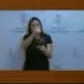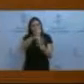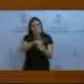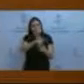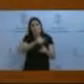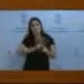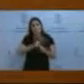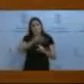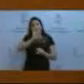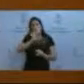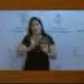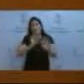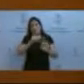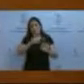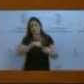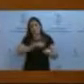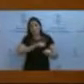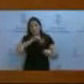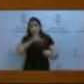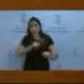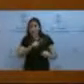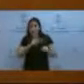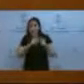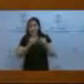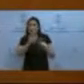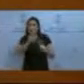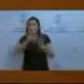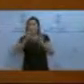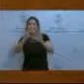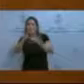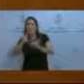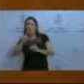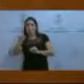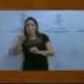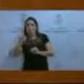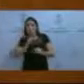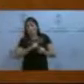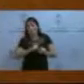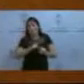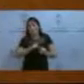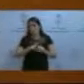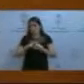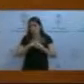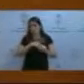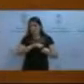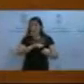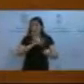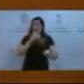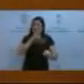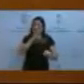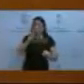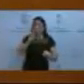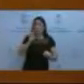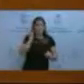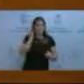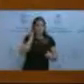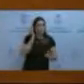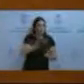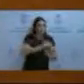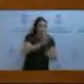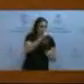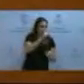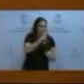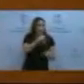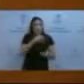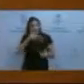en España, tenemos en Asturias el 47,1%. Y frente a una media cercana al 41% en España para mujeres, la anterior era de varones, nos